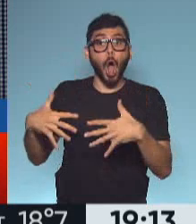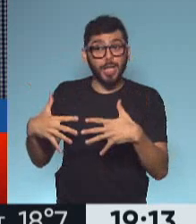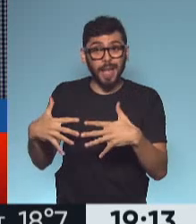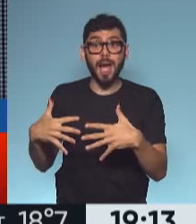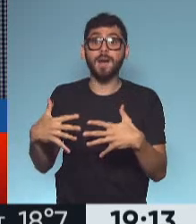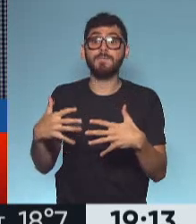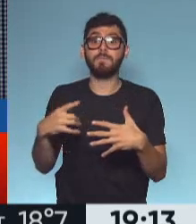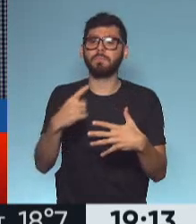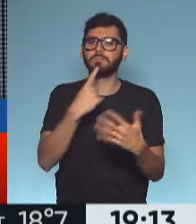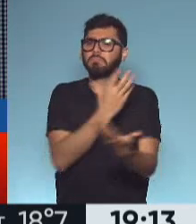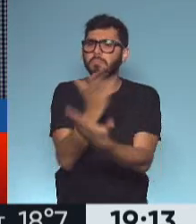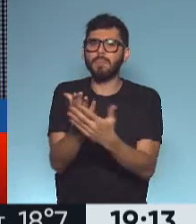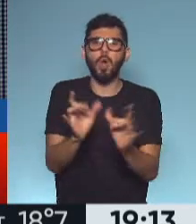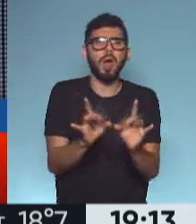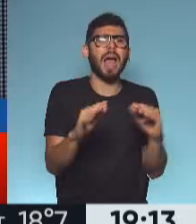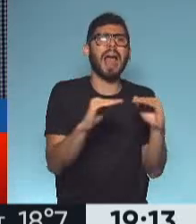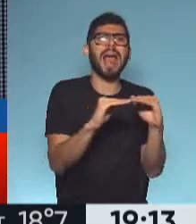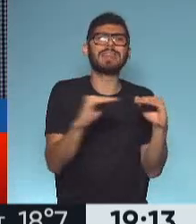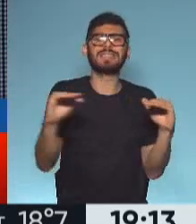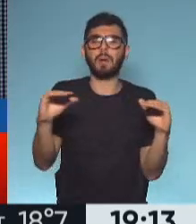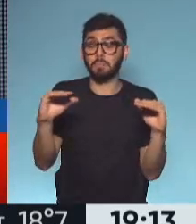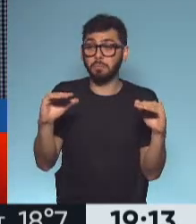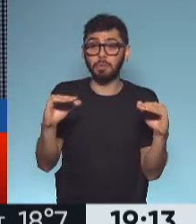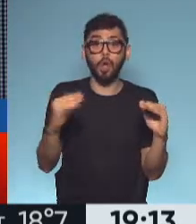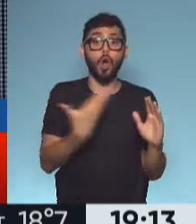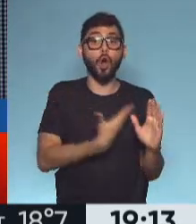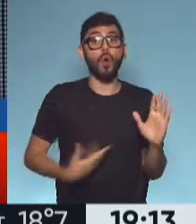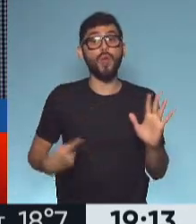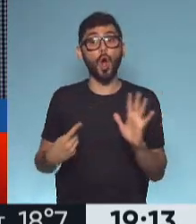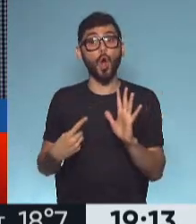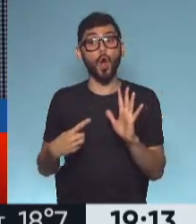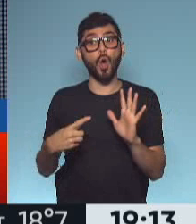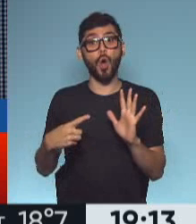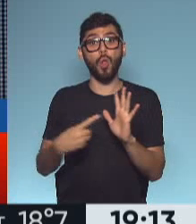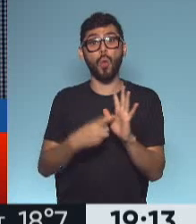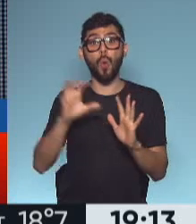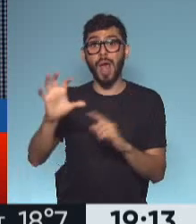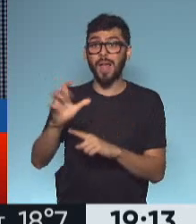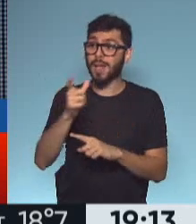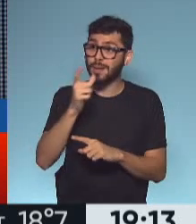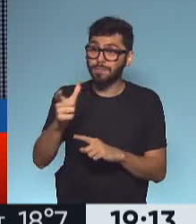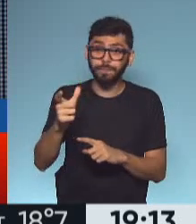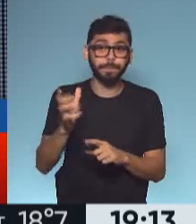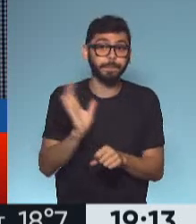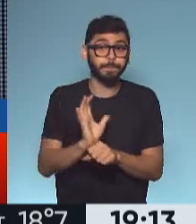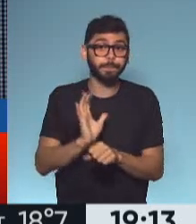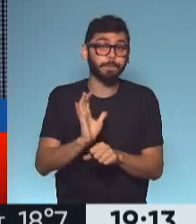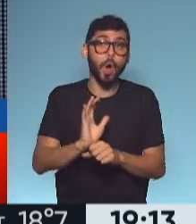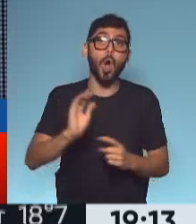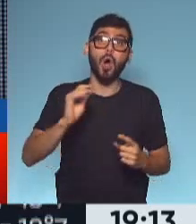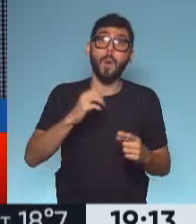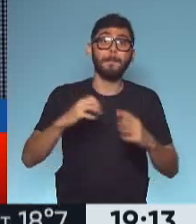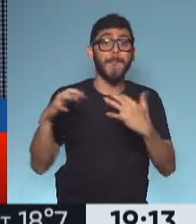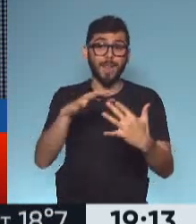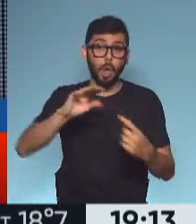situación de estabilidad. Yo hablé con gente del gobierno bonaerense y me decían, bueno, es como decir que si perdés todos los partidos 3-0, estás estable. Claro.